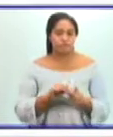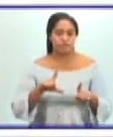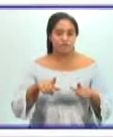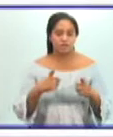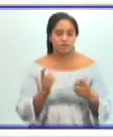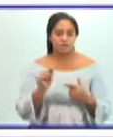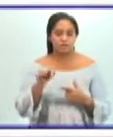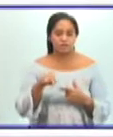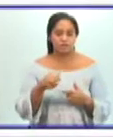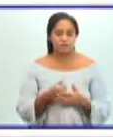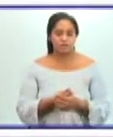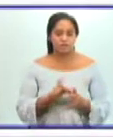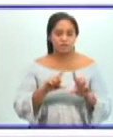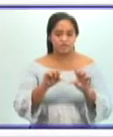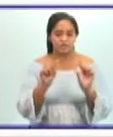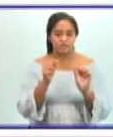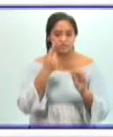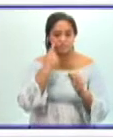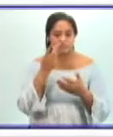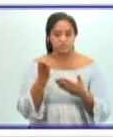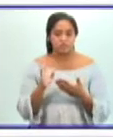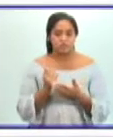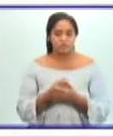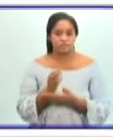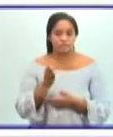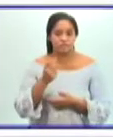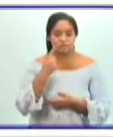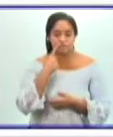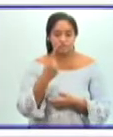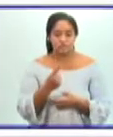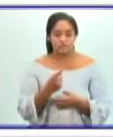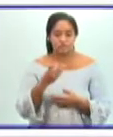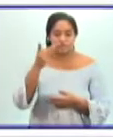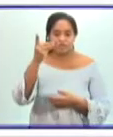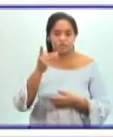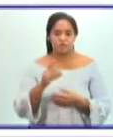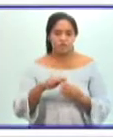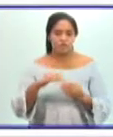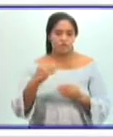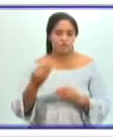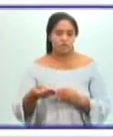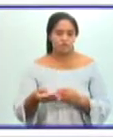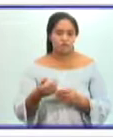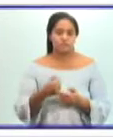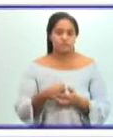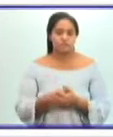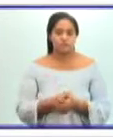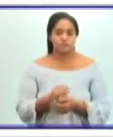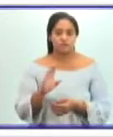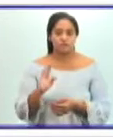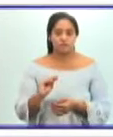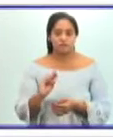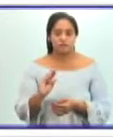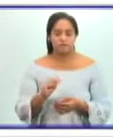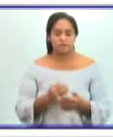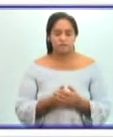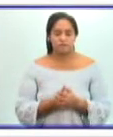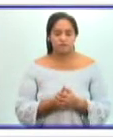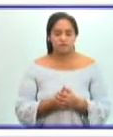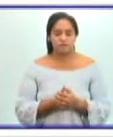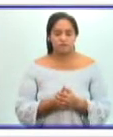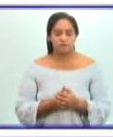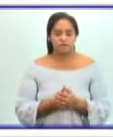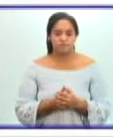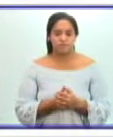siguiente proporción. Seguro que te percataste que en los datos anteriores hablaban de la bisectriz de